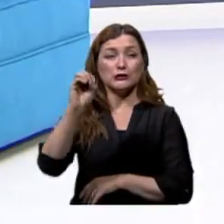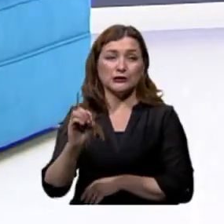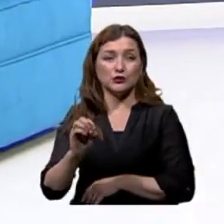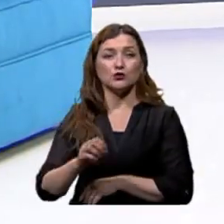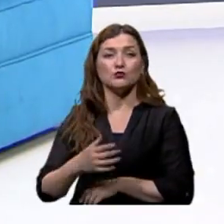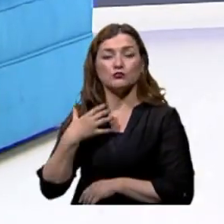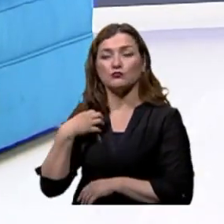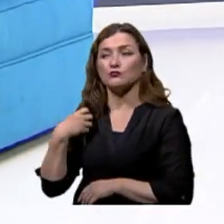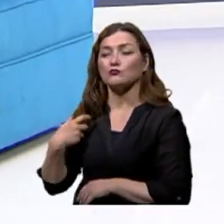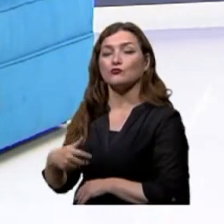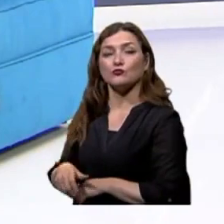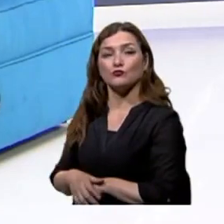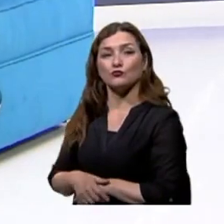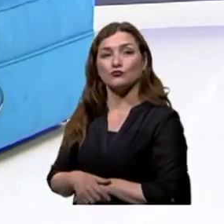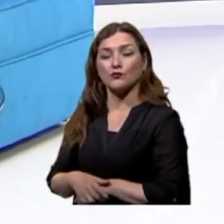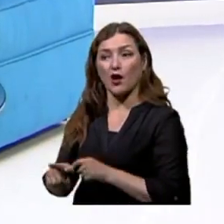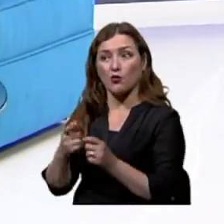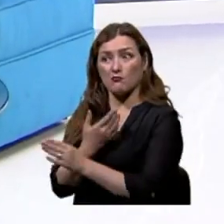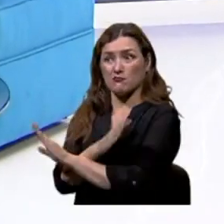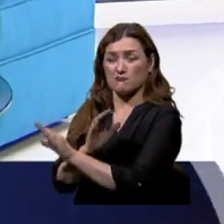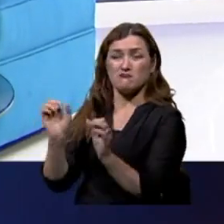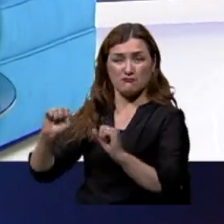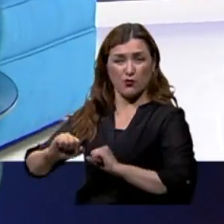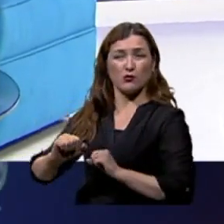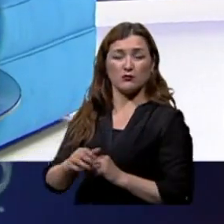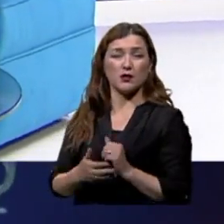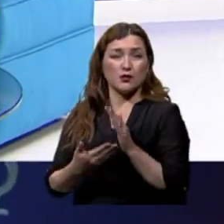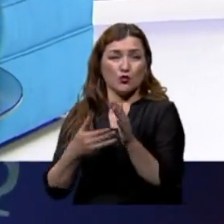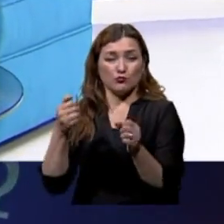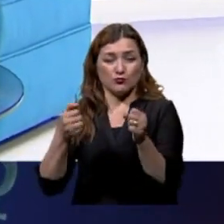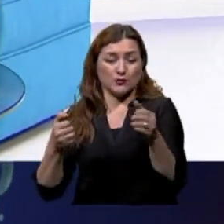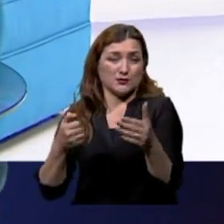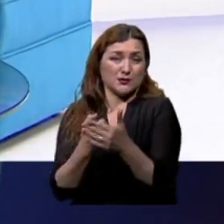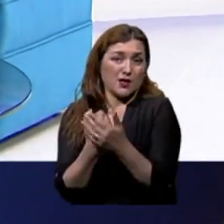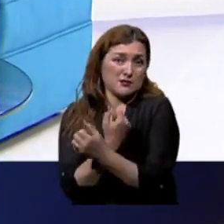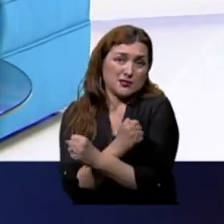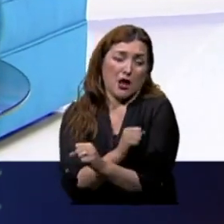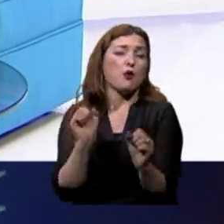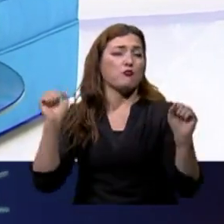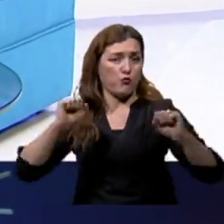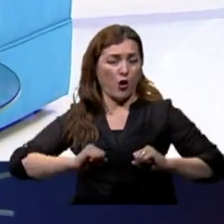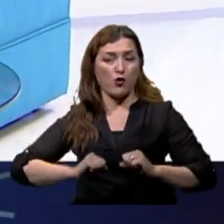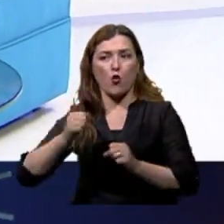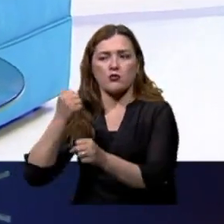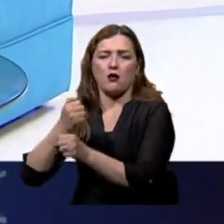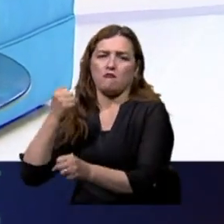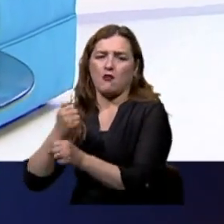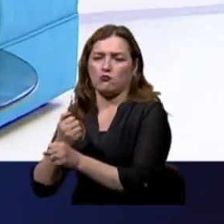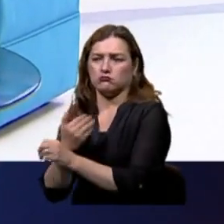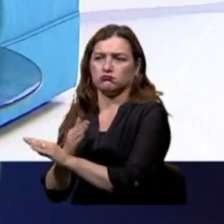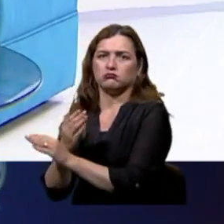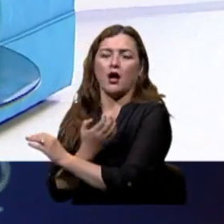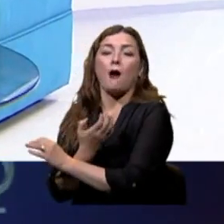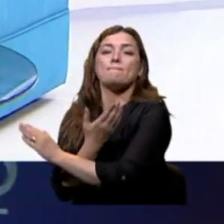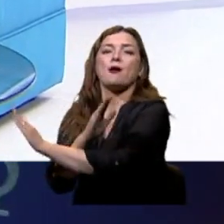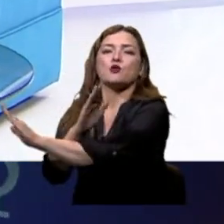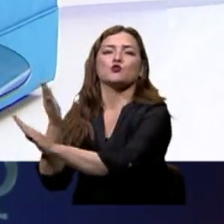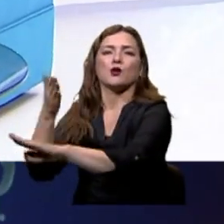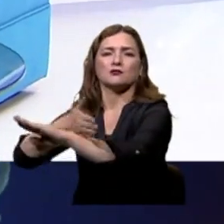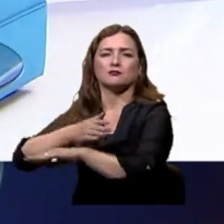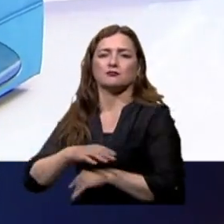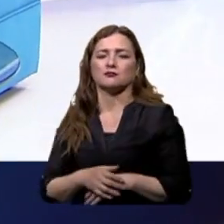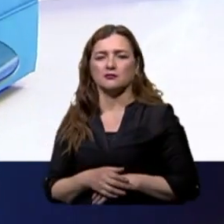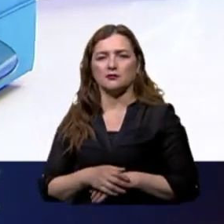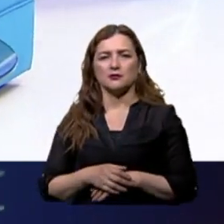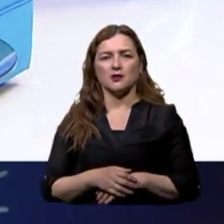que muchas de estas se pueden prevenir, la mayoría de accidentes de tránsito y laborales. ¿Cómo es el manejo de esa emergencia